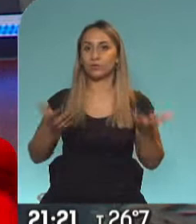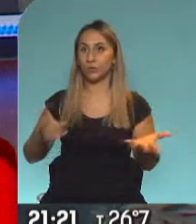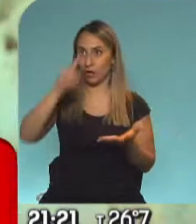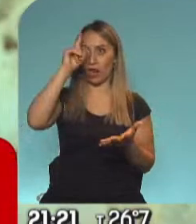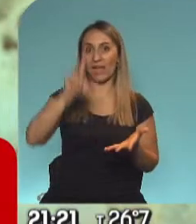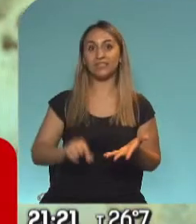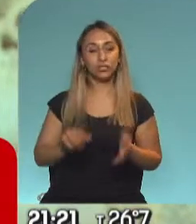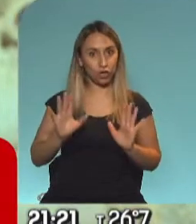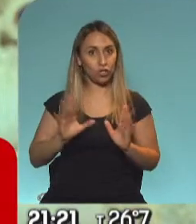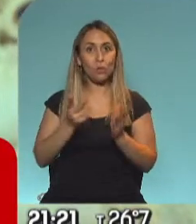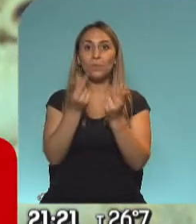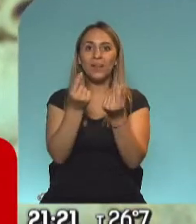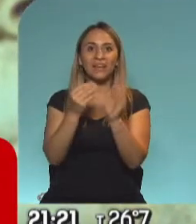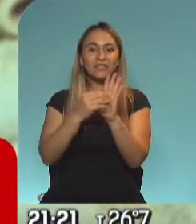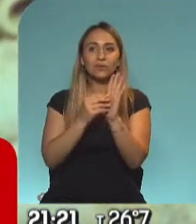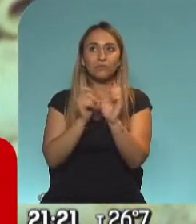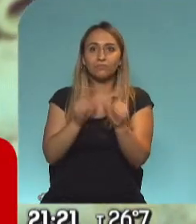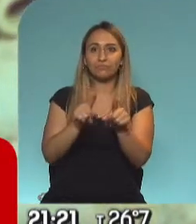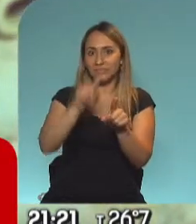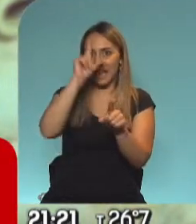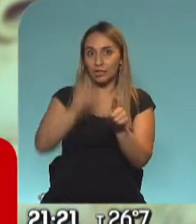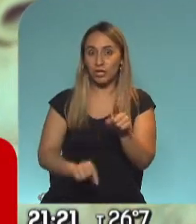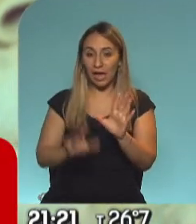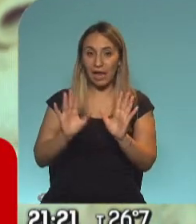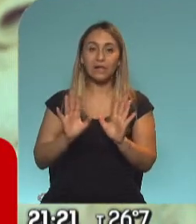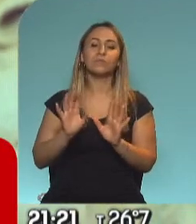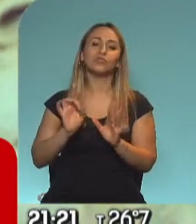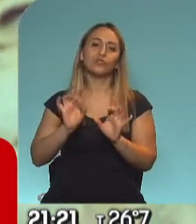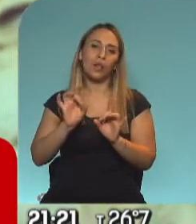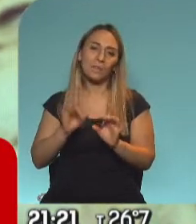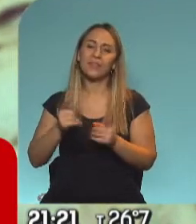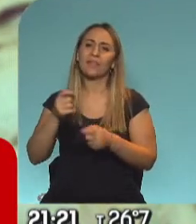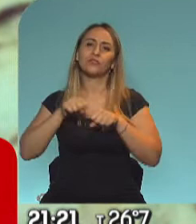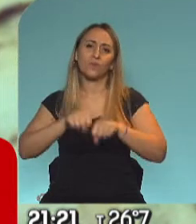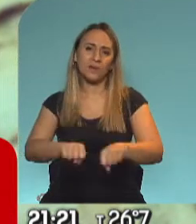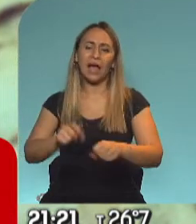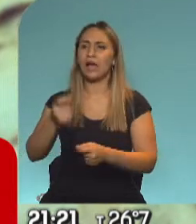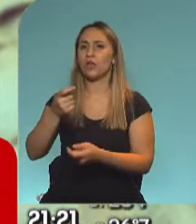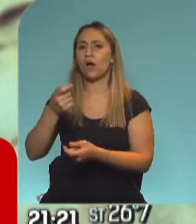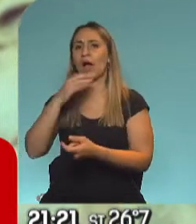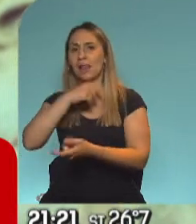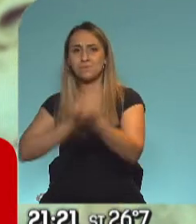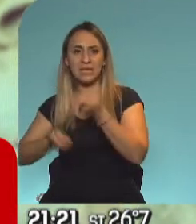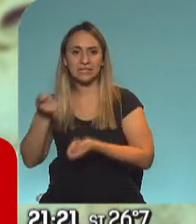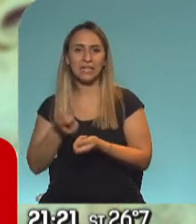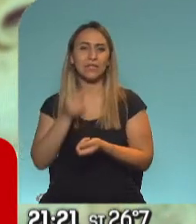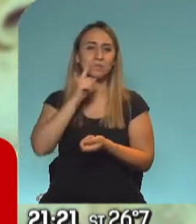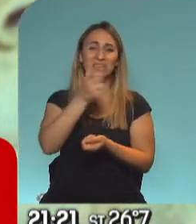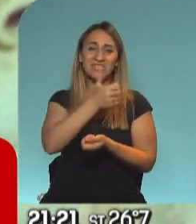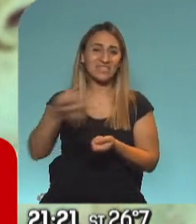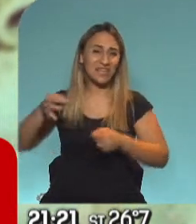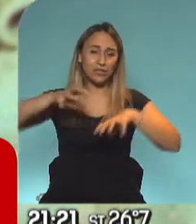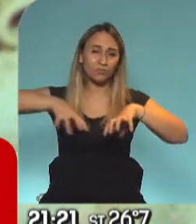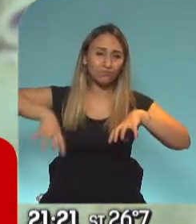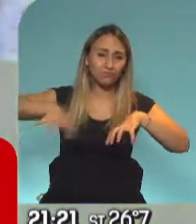nacional. Estábamos hablando no solamente de las cadenas mayoristas, sino también de los supermercados, de los almacenes, y hay más de 1.600 bocas de expendio en donde